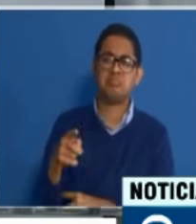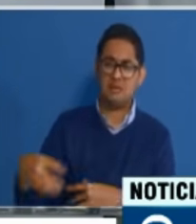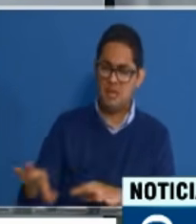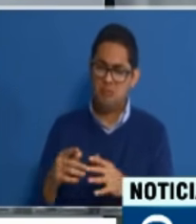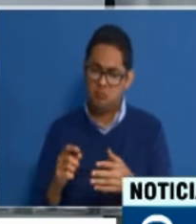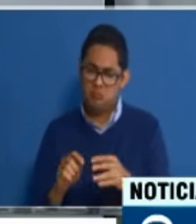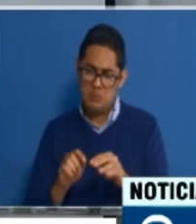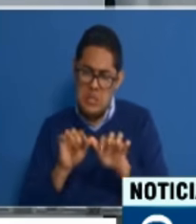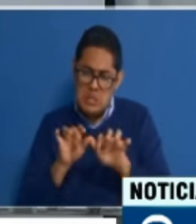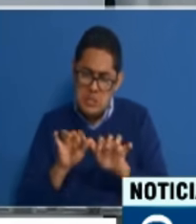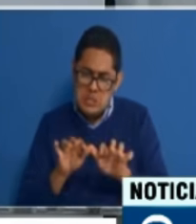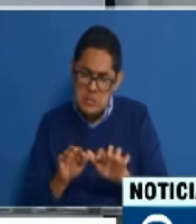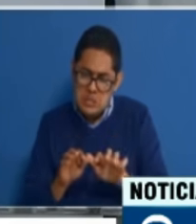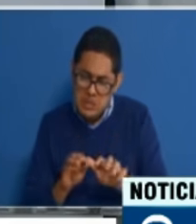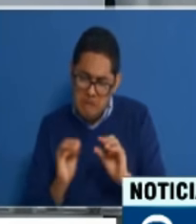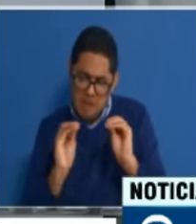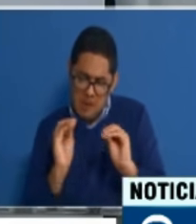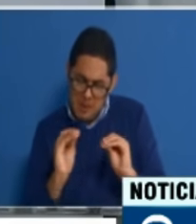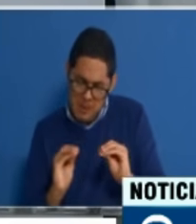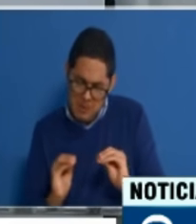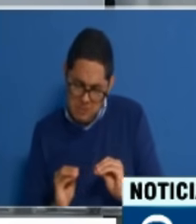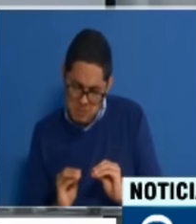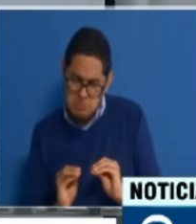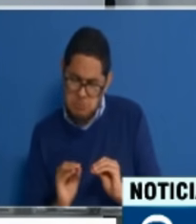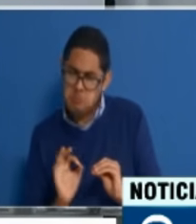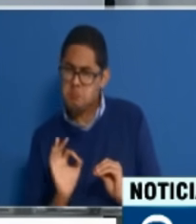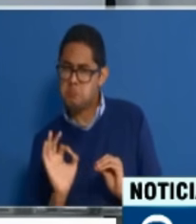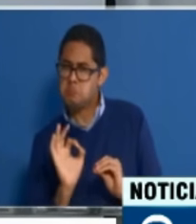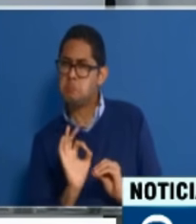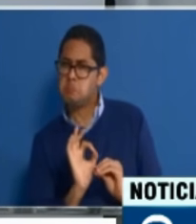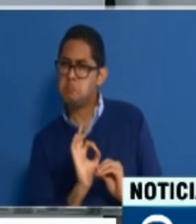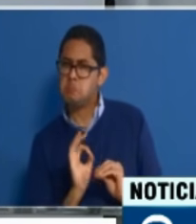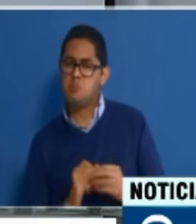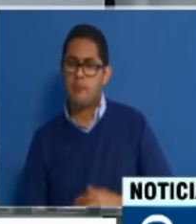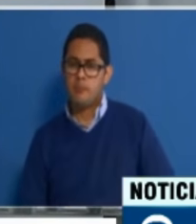podamos tenerlo bastante bien afinado,